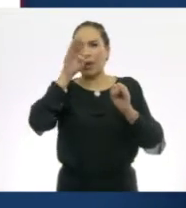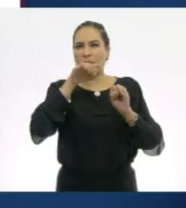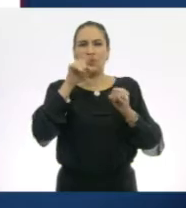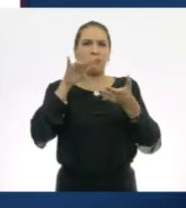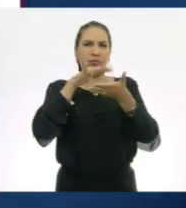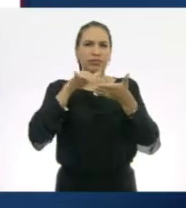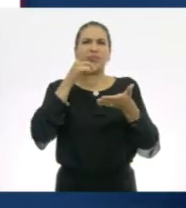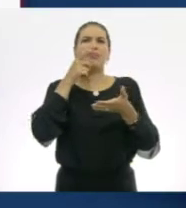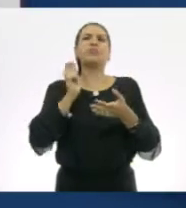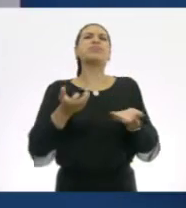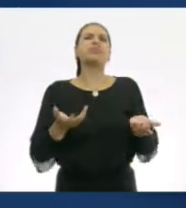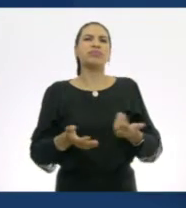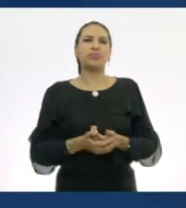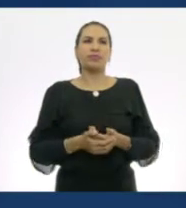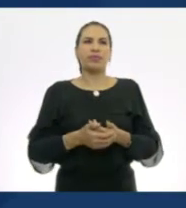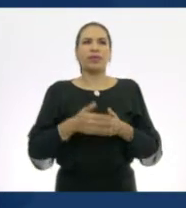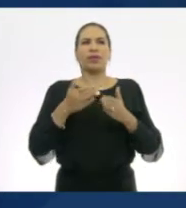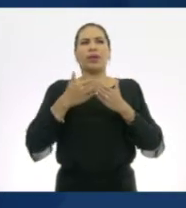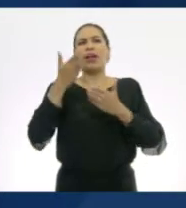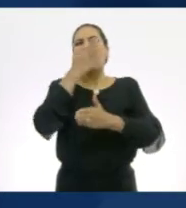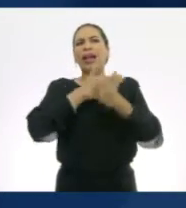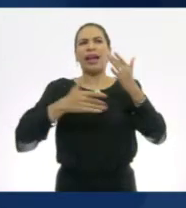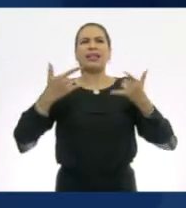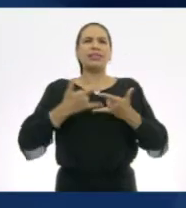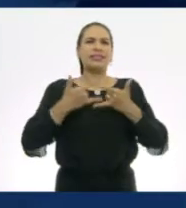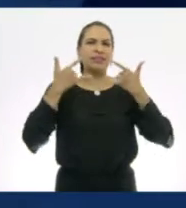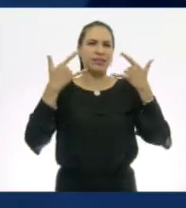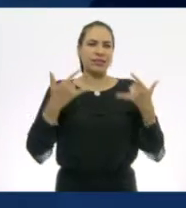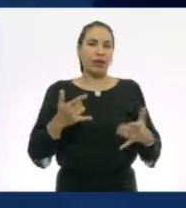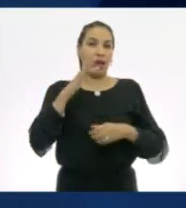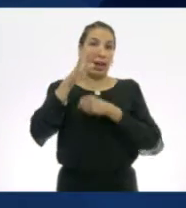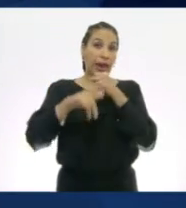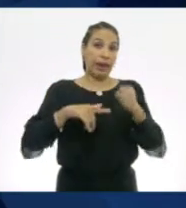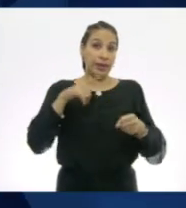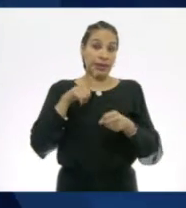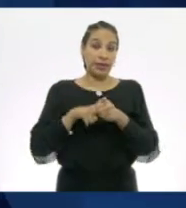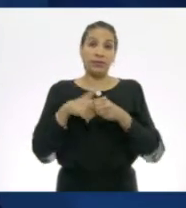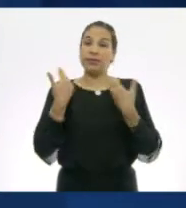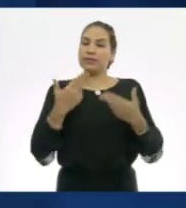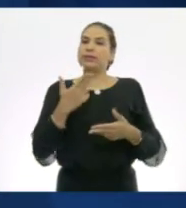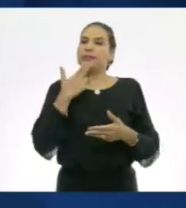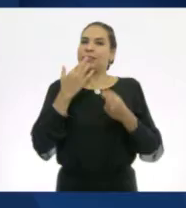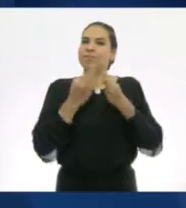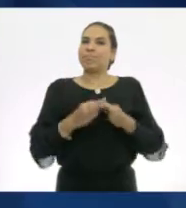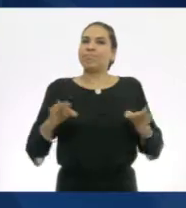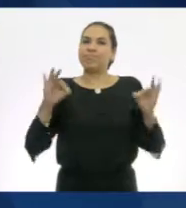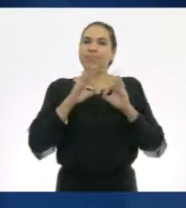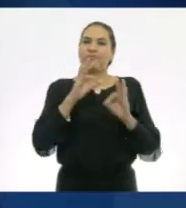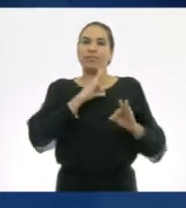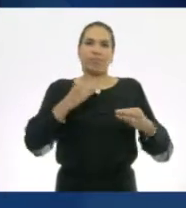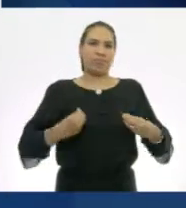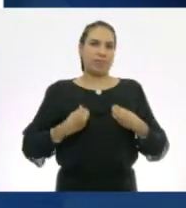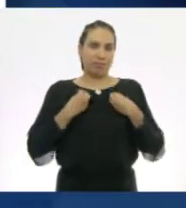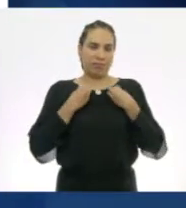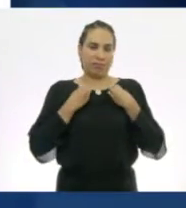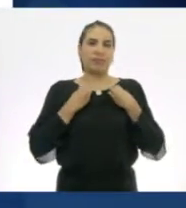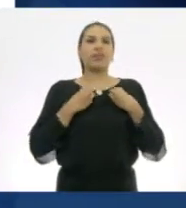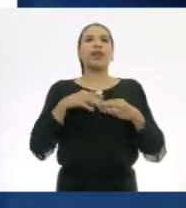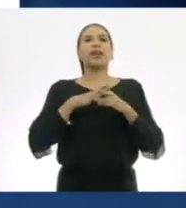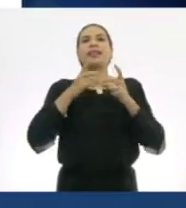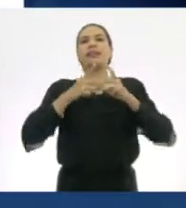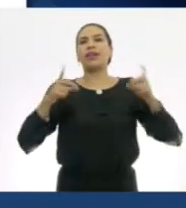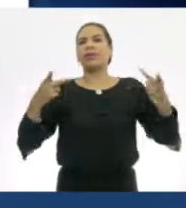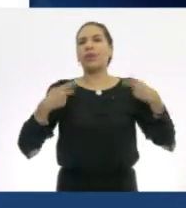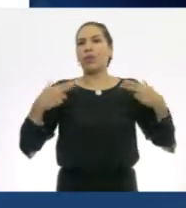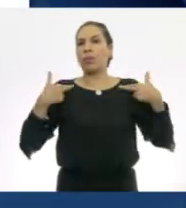dice, a lo largo de la historia, los animales han sido indispensables para la supervivencia y el desarrollo del